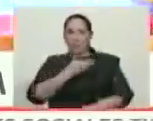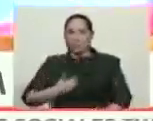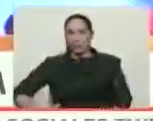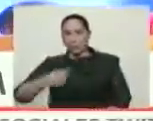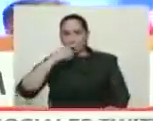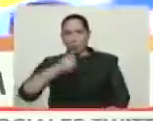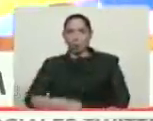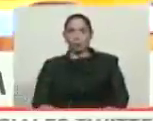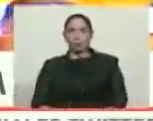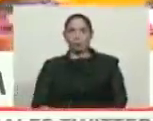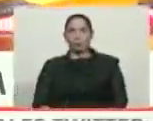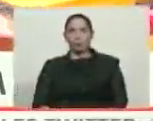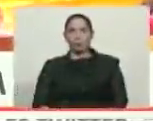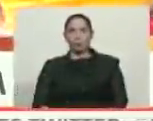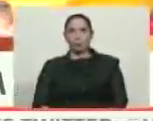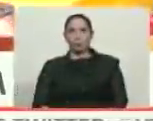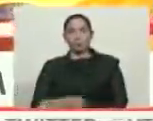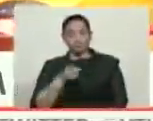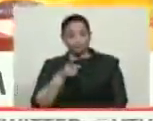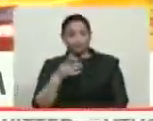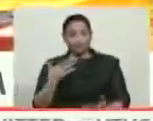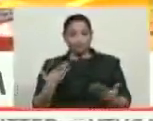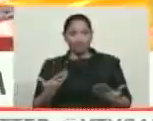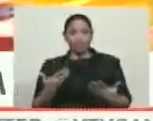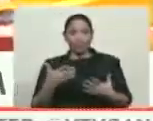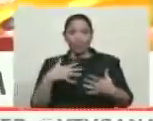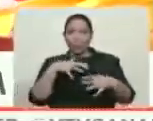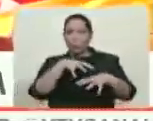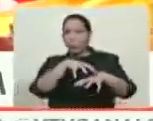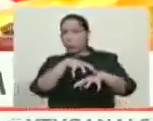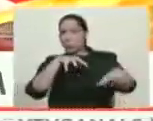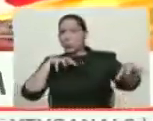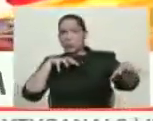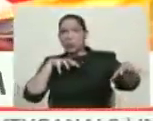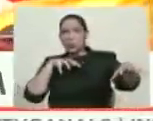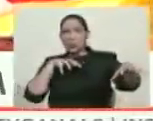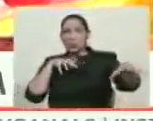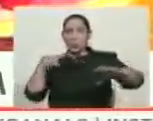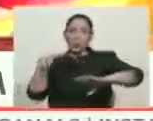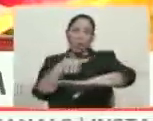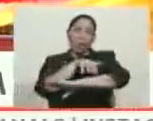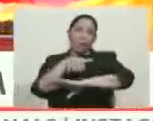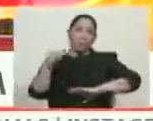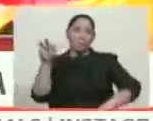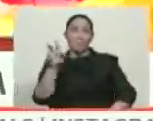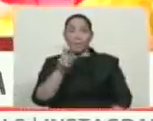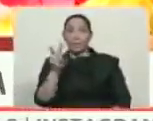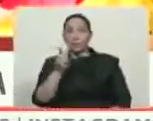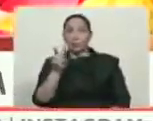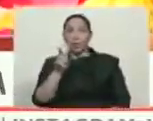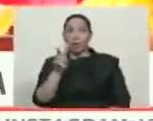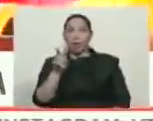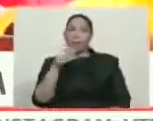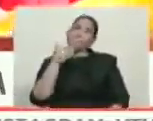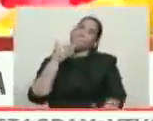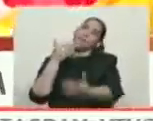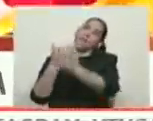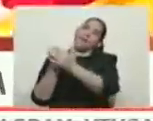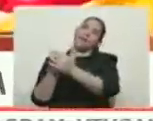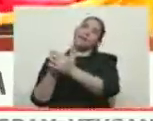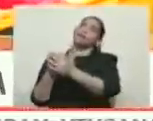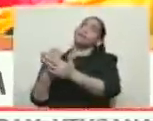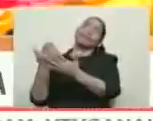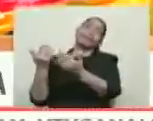Nicolás Maduro Moros. Es por ello que por millones han salido a las calles de Venezuela a reclamar lo que es de